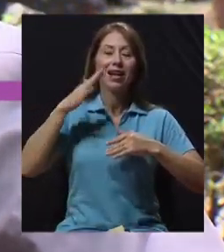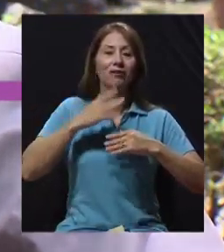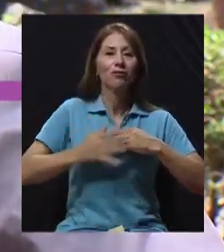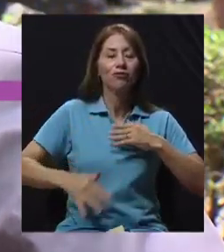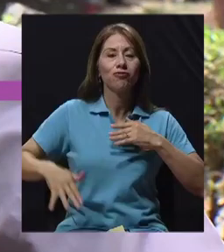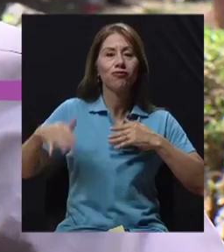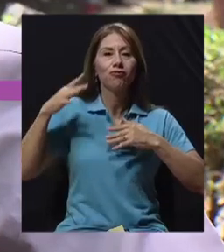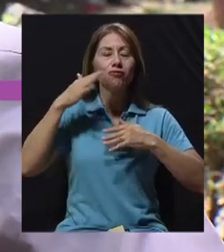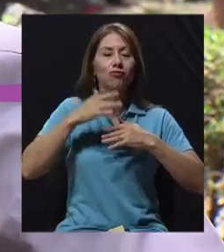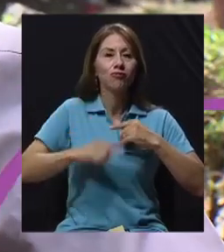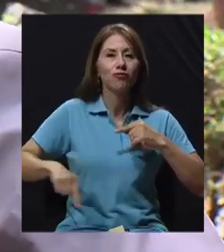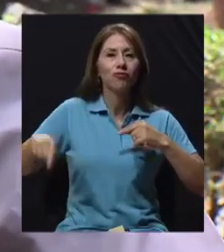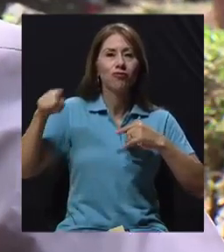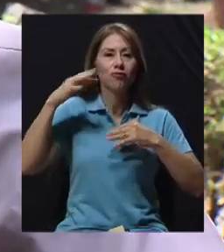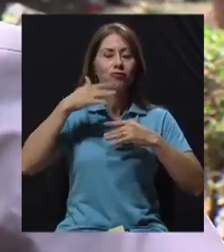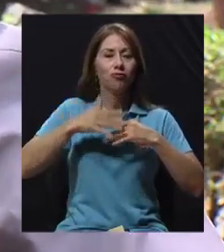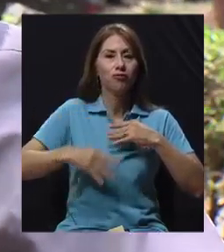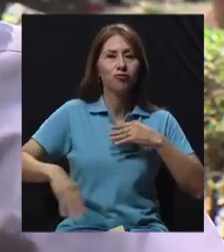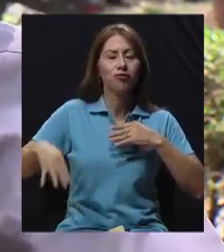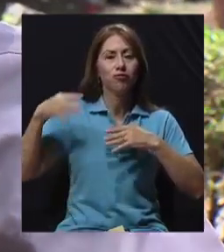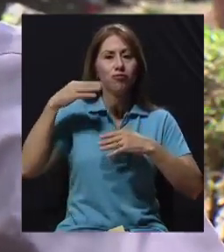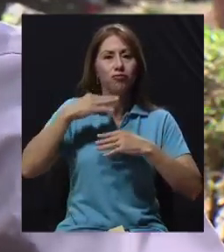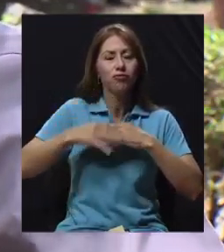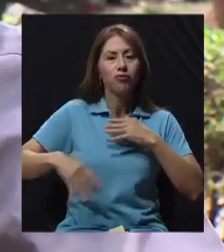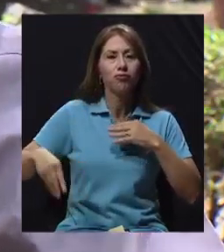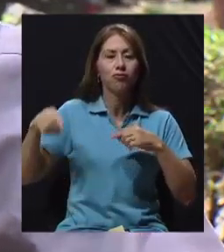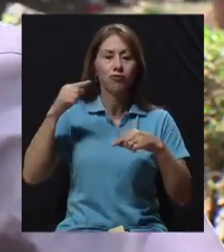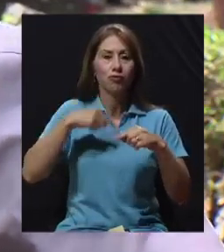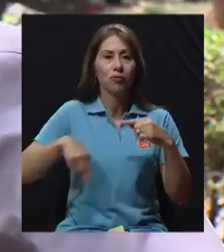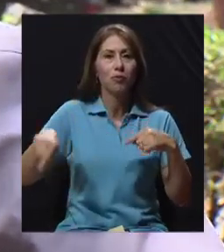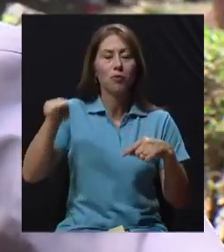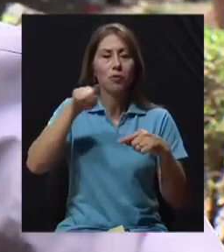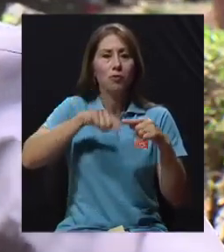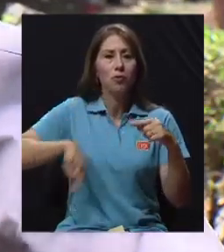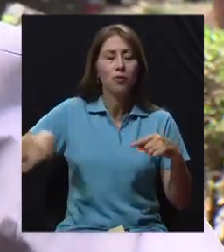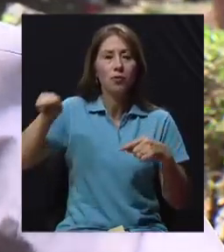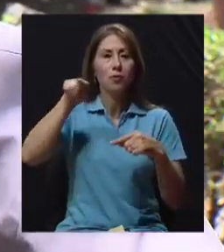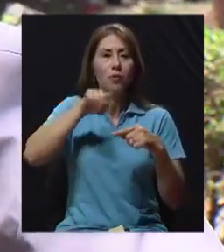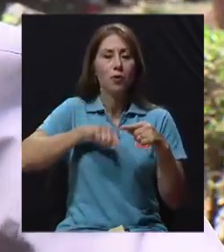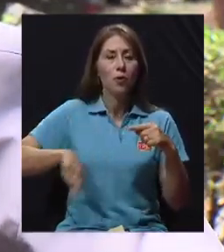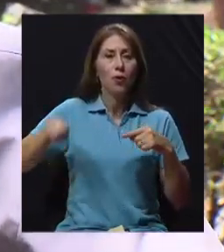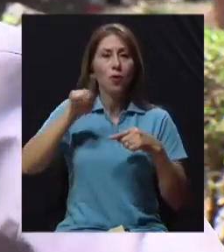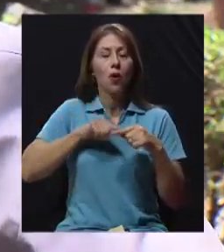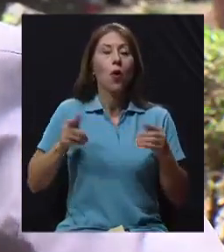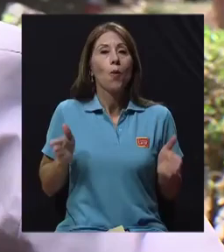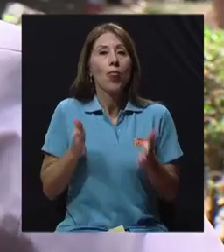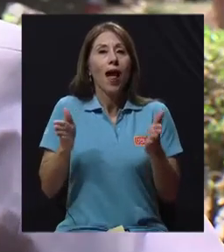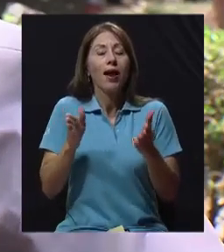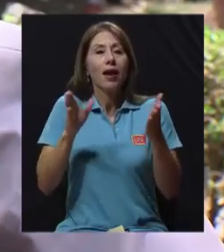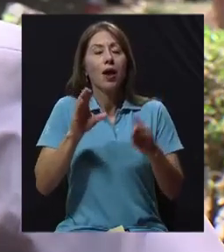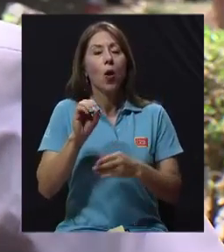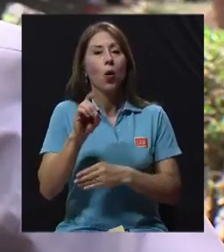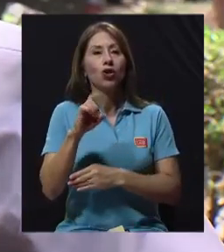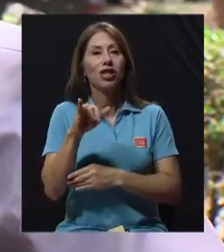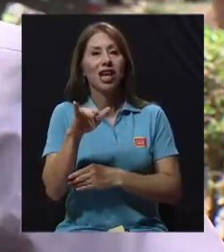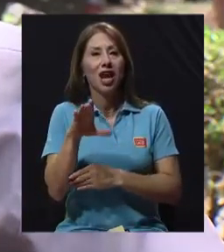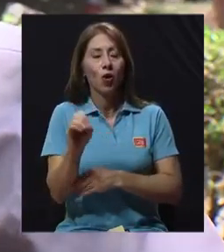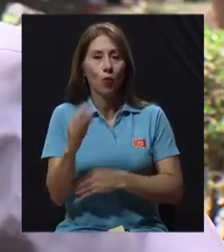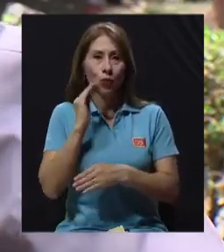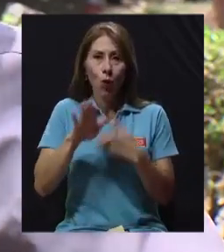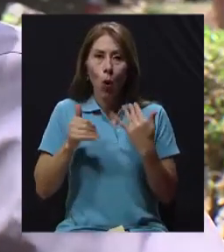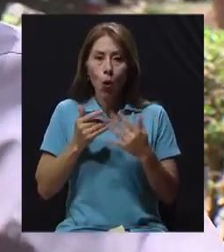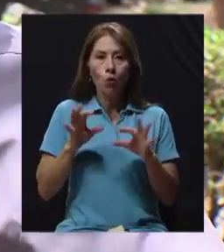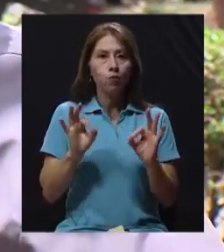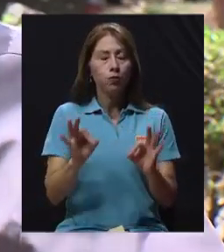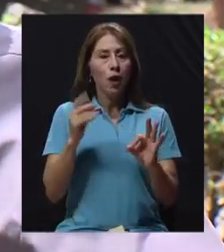cuerpo, de darle oxígeno a la parte más lejana del organismo hasta la parte más cercana. Y esto